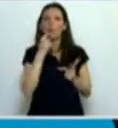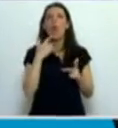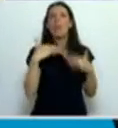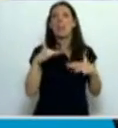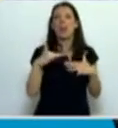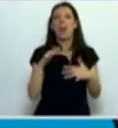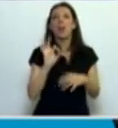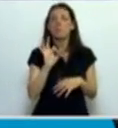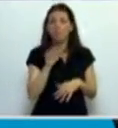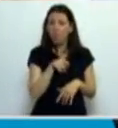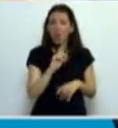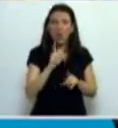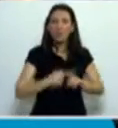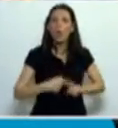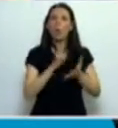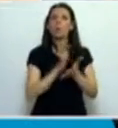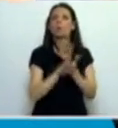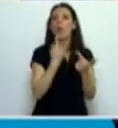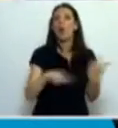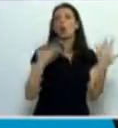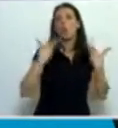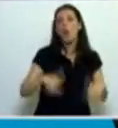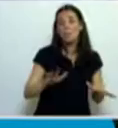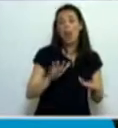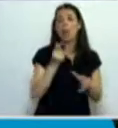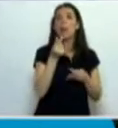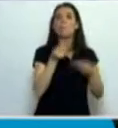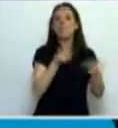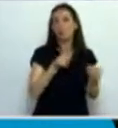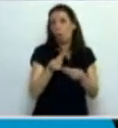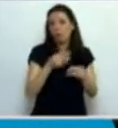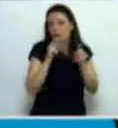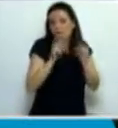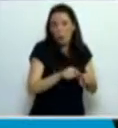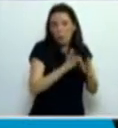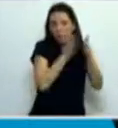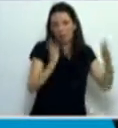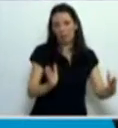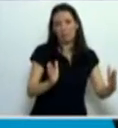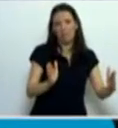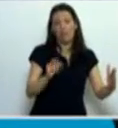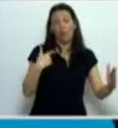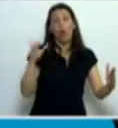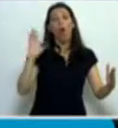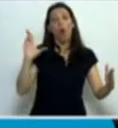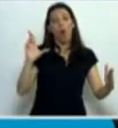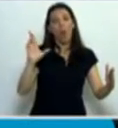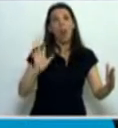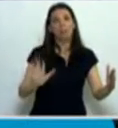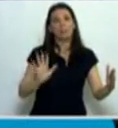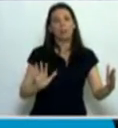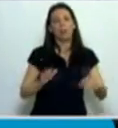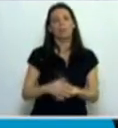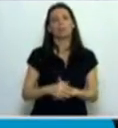para situaciones de normalidad que regulan el presupuesto y su ejecución y a los cuales esperemos, teniendo en